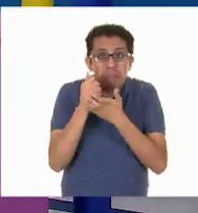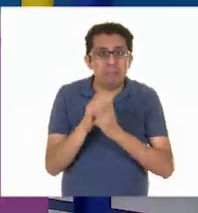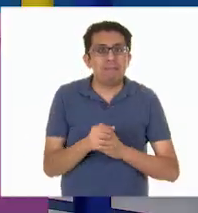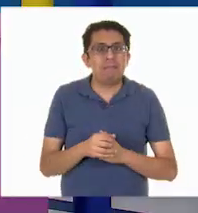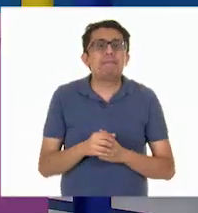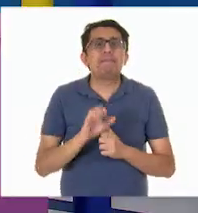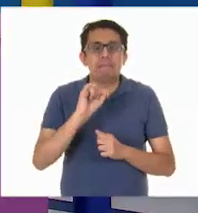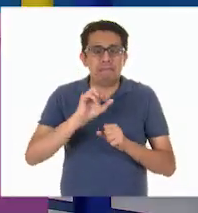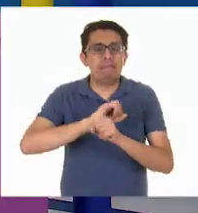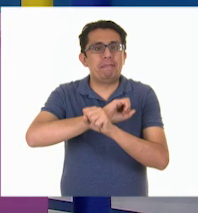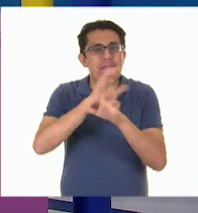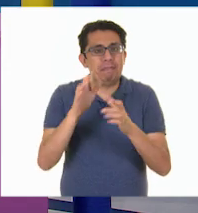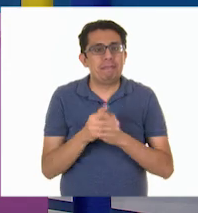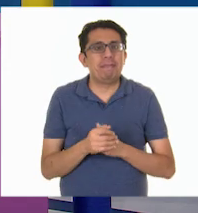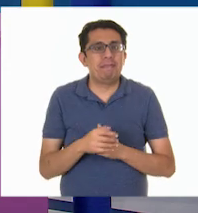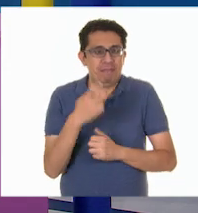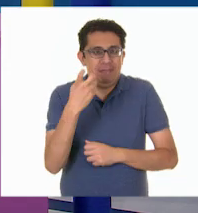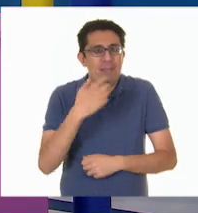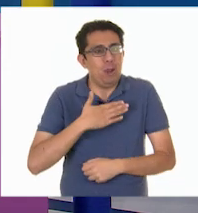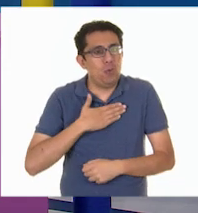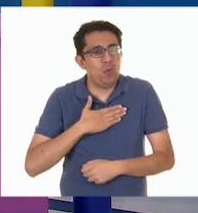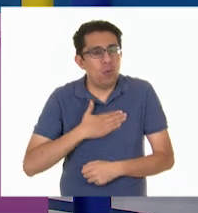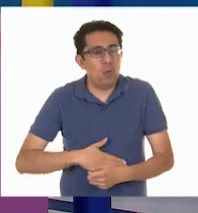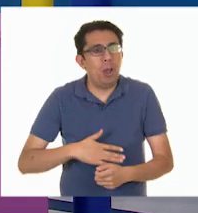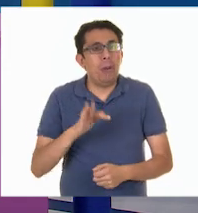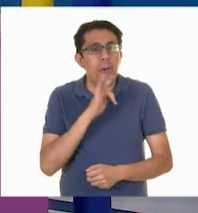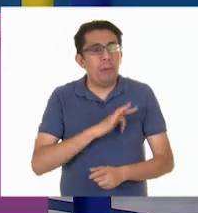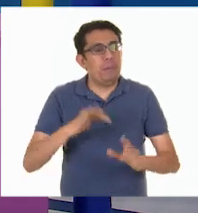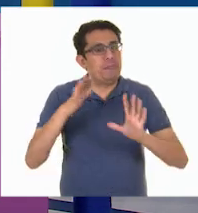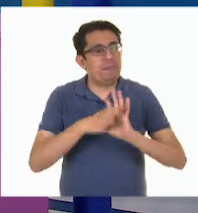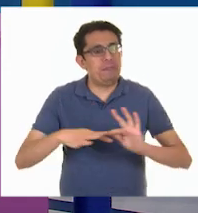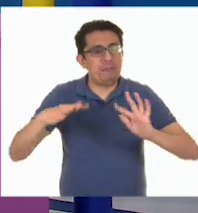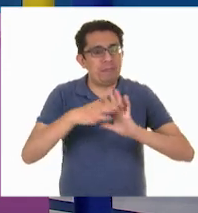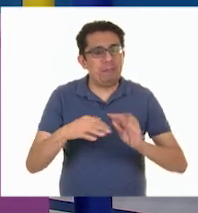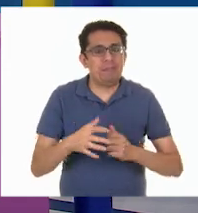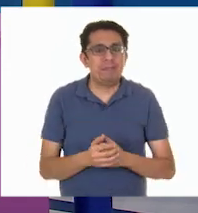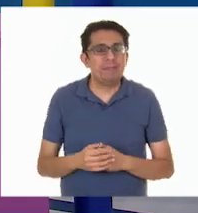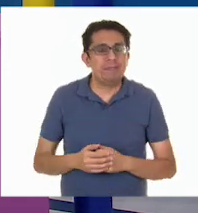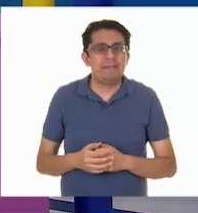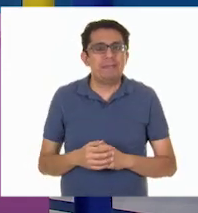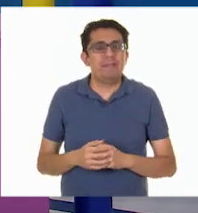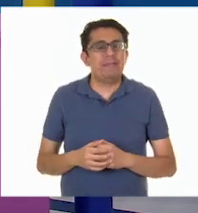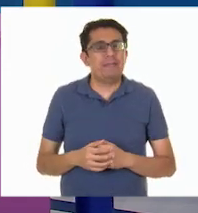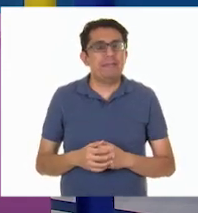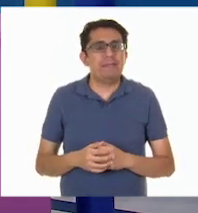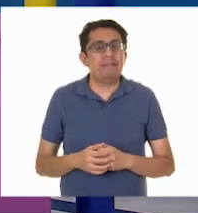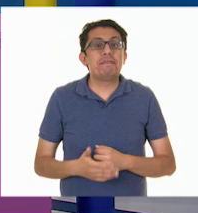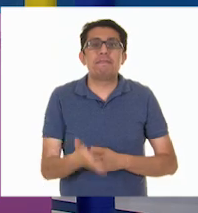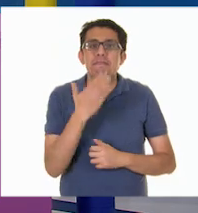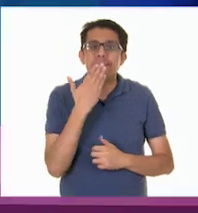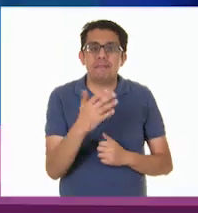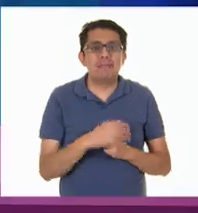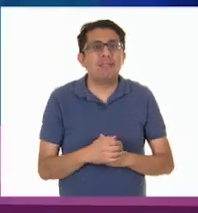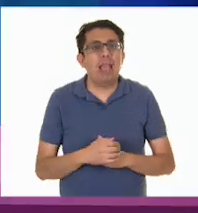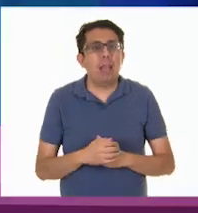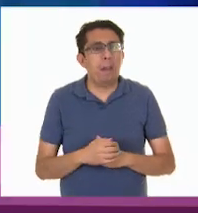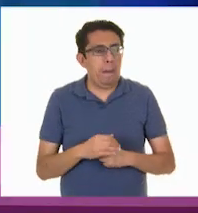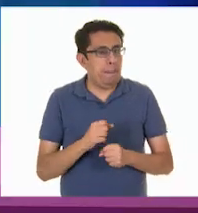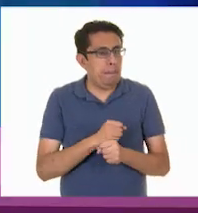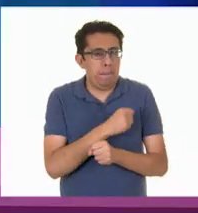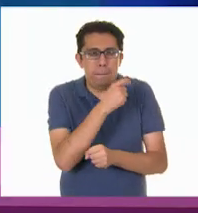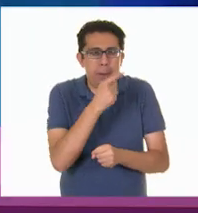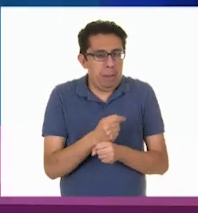supuesto. Para ser justos y poder explicar Tienes mi punto. toda la razón, Ale, muy bien, listo. Muy bien. Lo primero